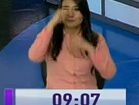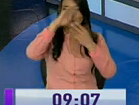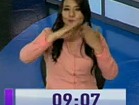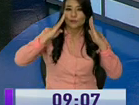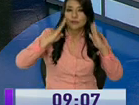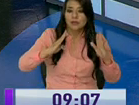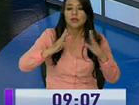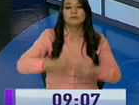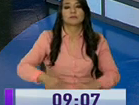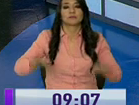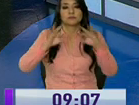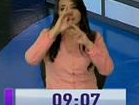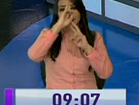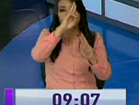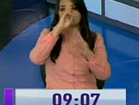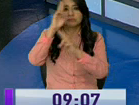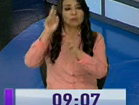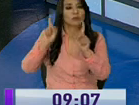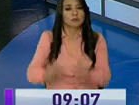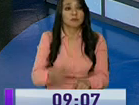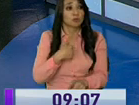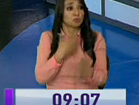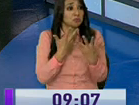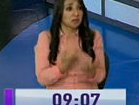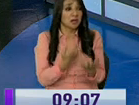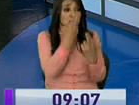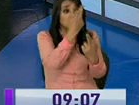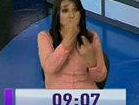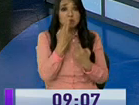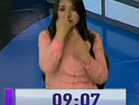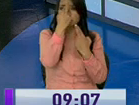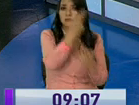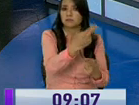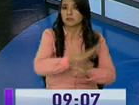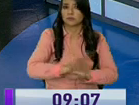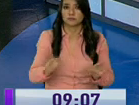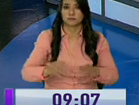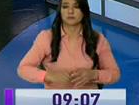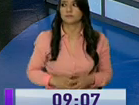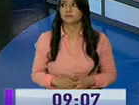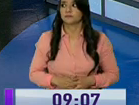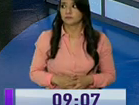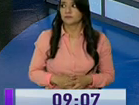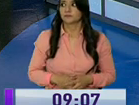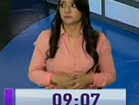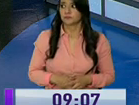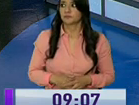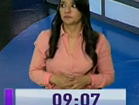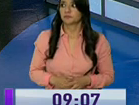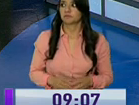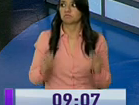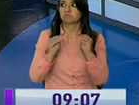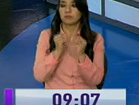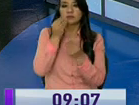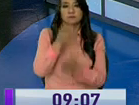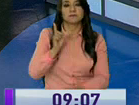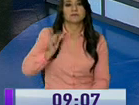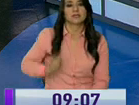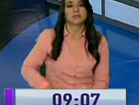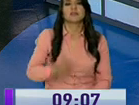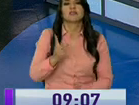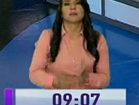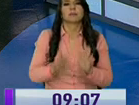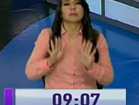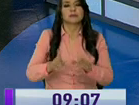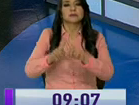con respeto al de al lado. Si uno quiere que le respeten, respetemos al de al lado. Exactamente. Tendremos más detalles de lo que sucede